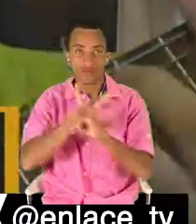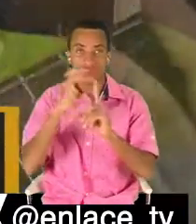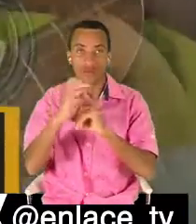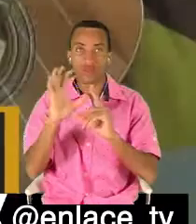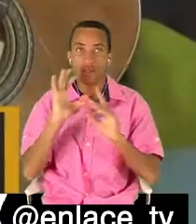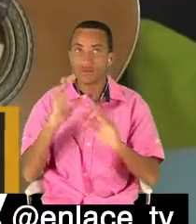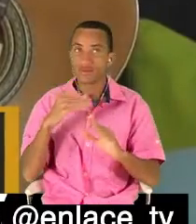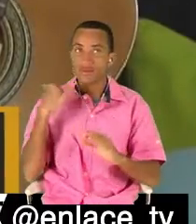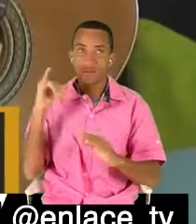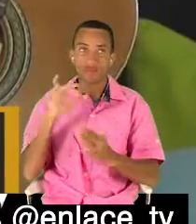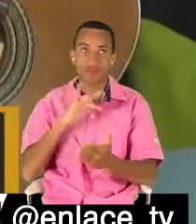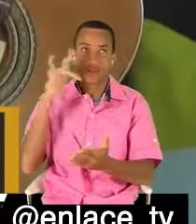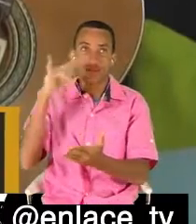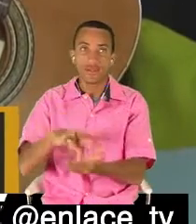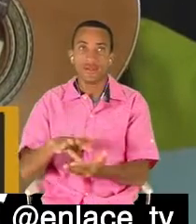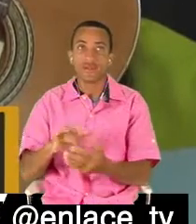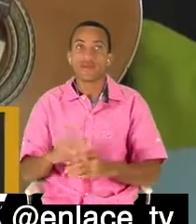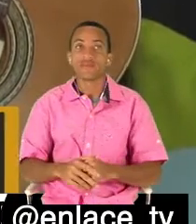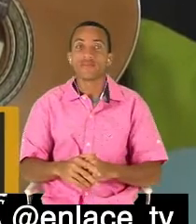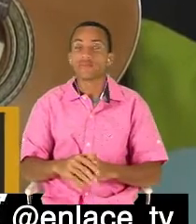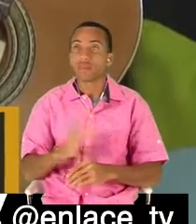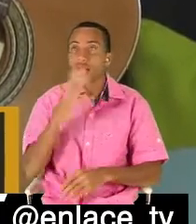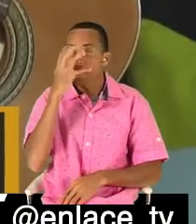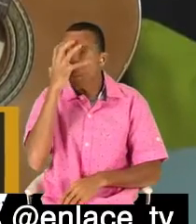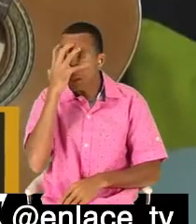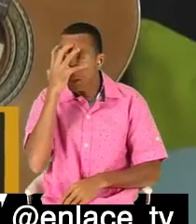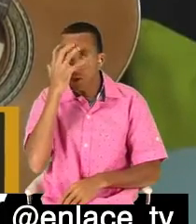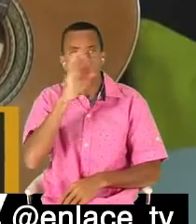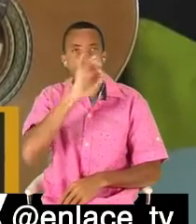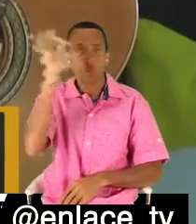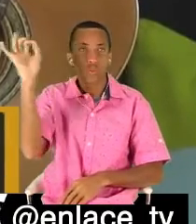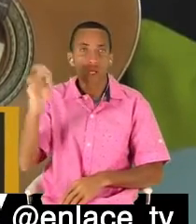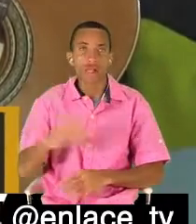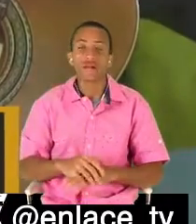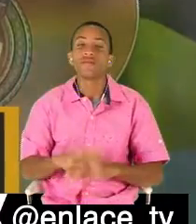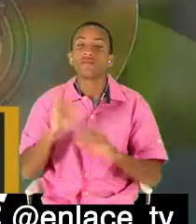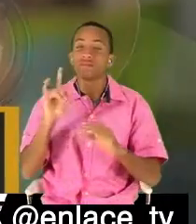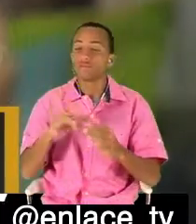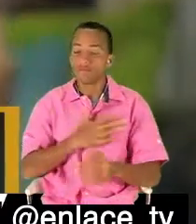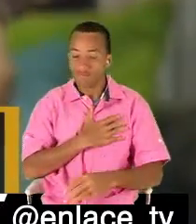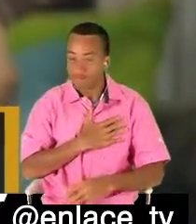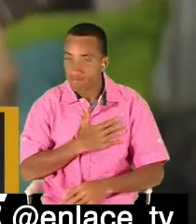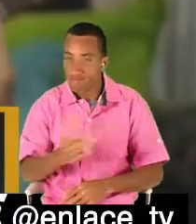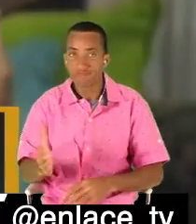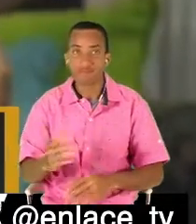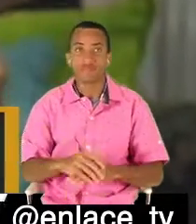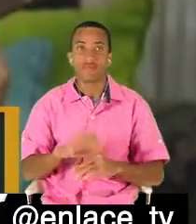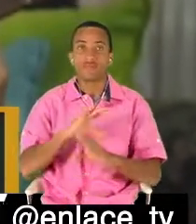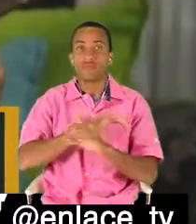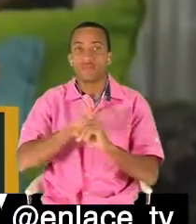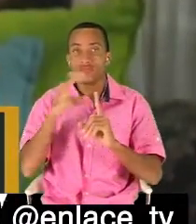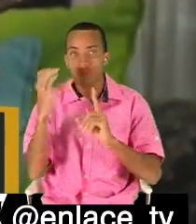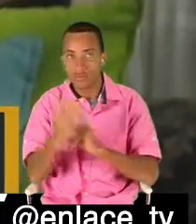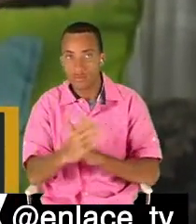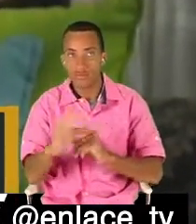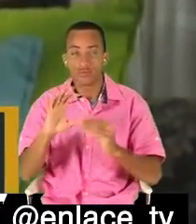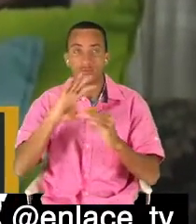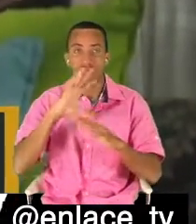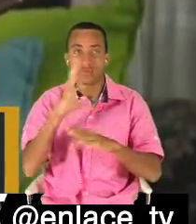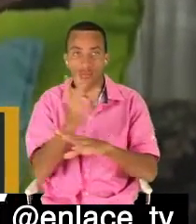estaba Arley presente, sin pena y con mucho amor y entrega a la cultura y al arte. En 2009, Arley Pérez logró el